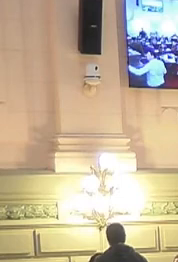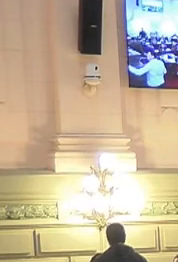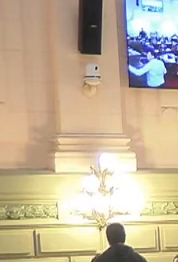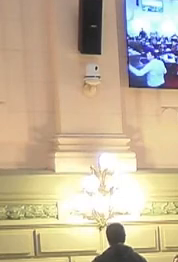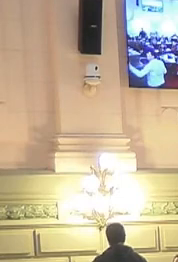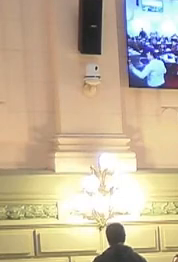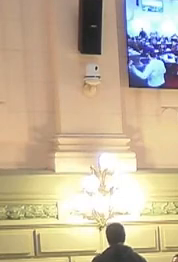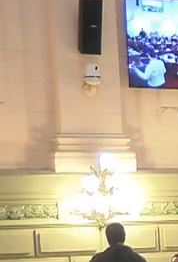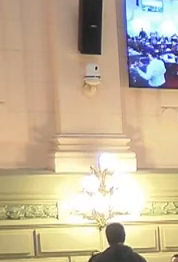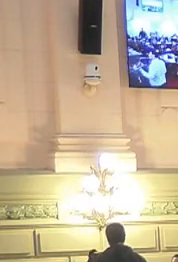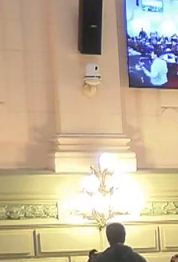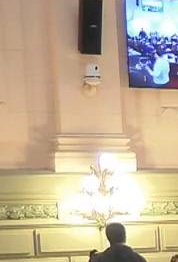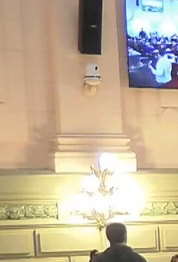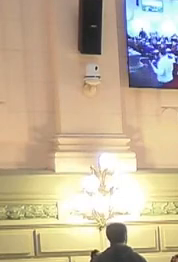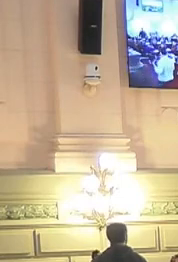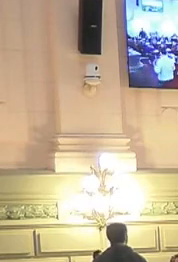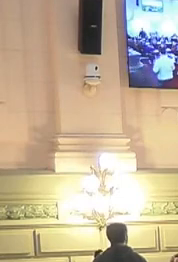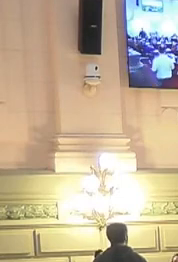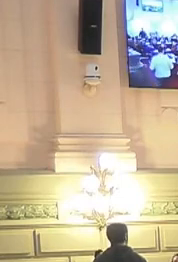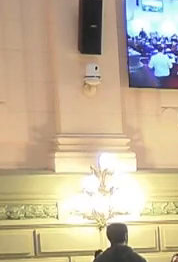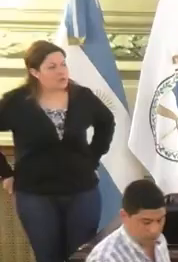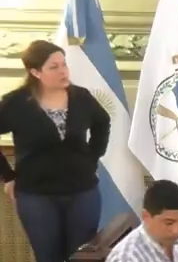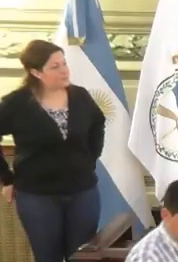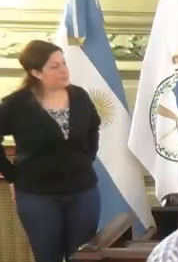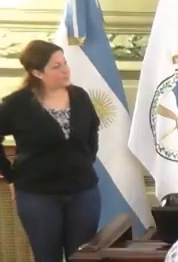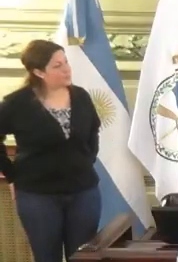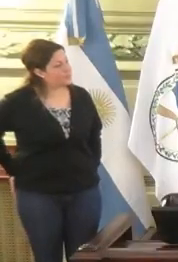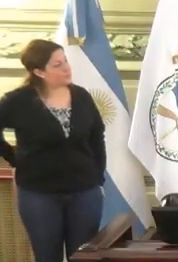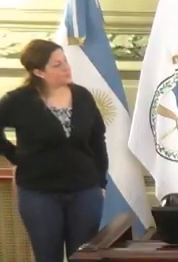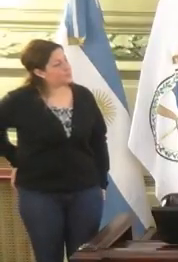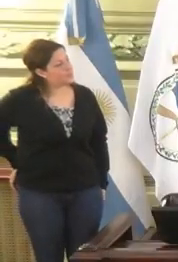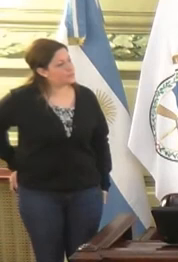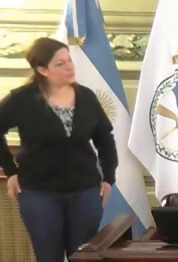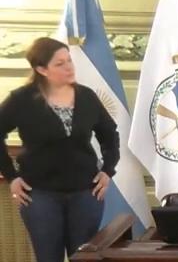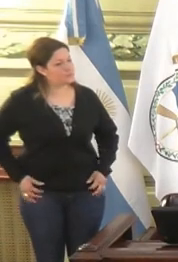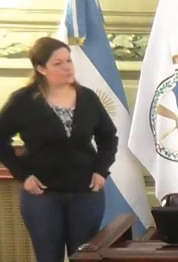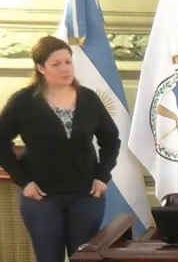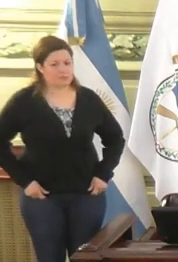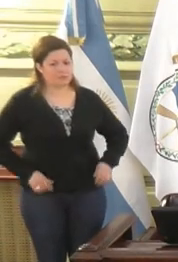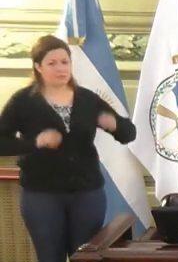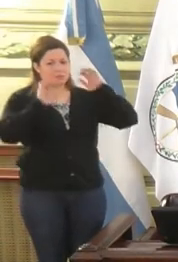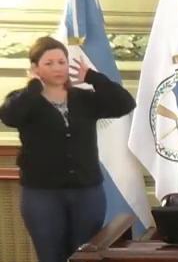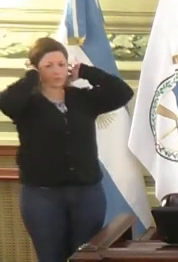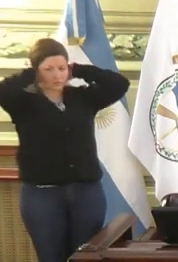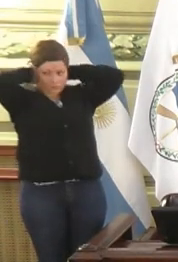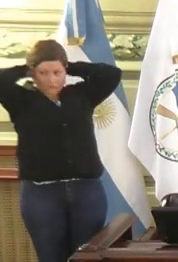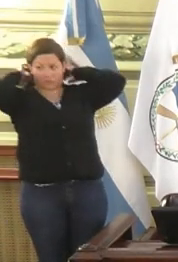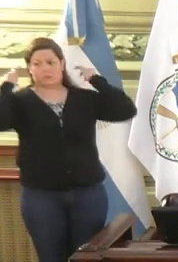ahora vamos a hacer entrega de los certificados. En primer lugar, llamo al diputado Ignacio Cerruti.